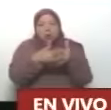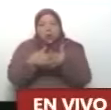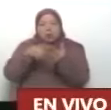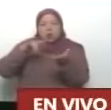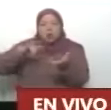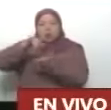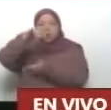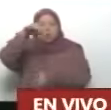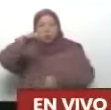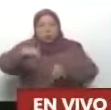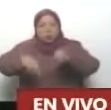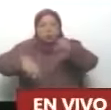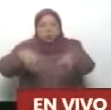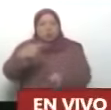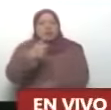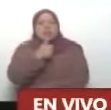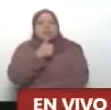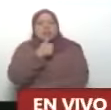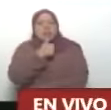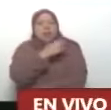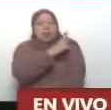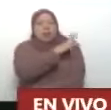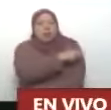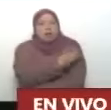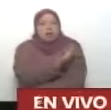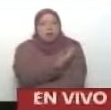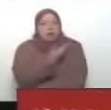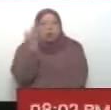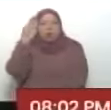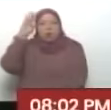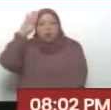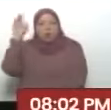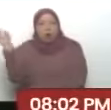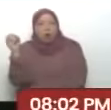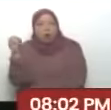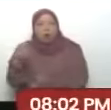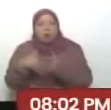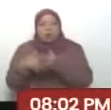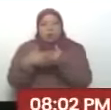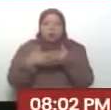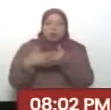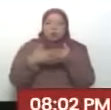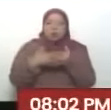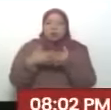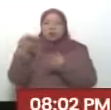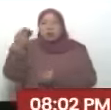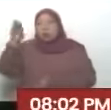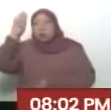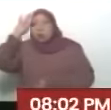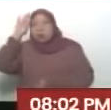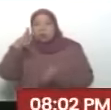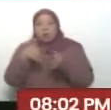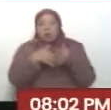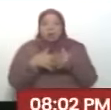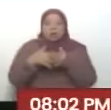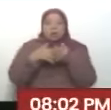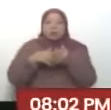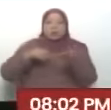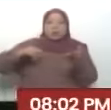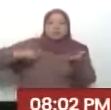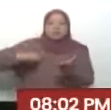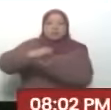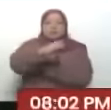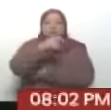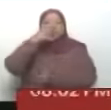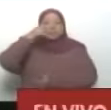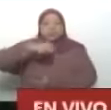en Gaza contra los niños y niñas? ¿Quién lo patrocina? ¿Cuba o Estados Unidos? ¿Quién patrocinó el bombardeo al pueblo de